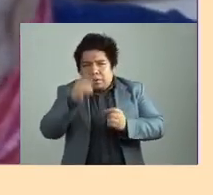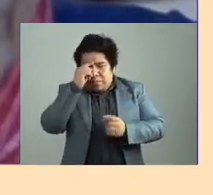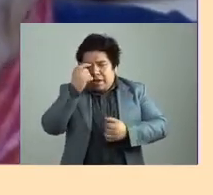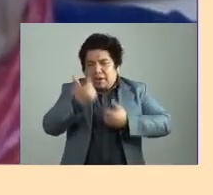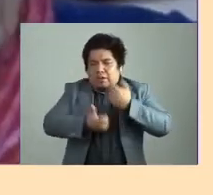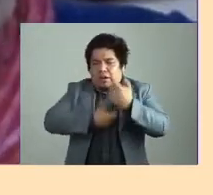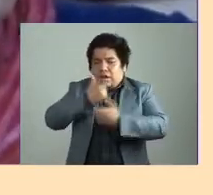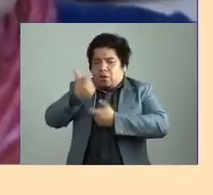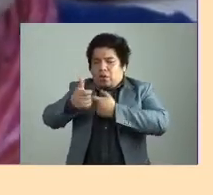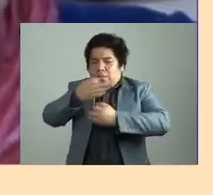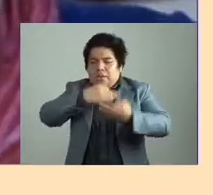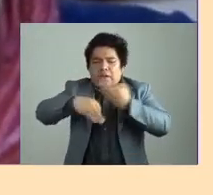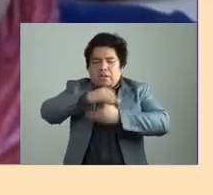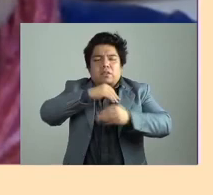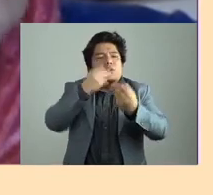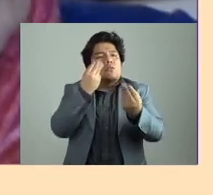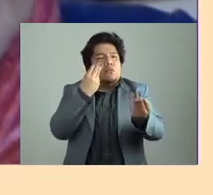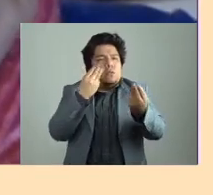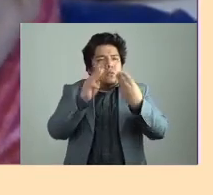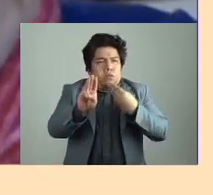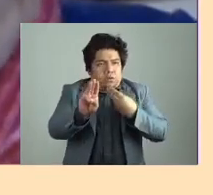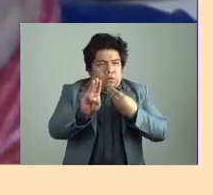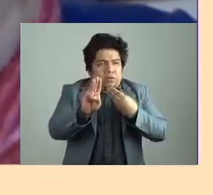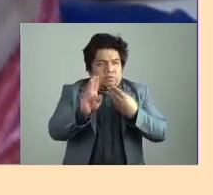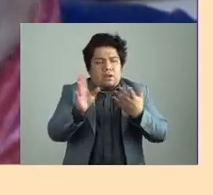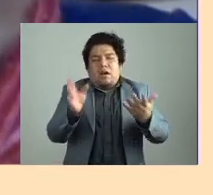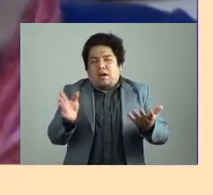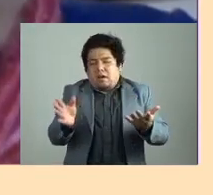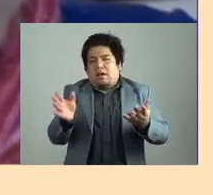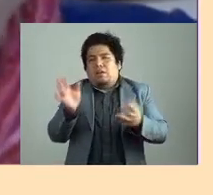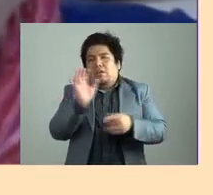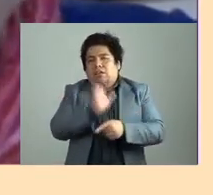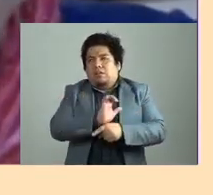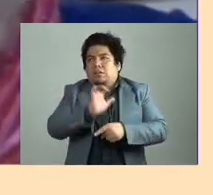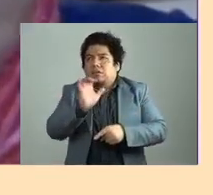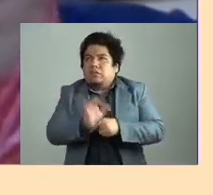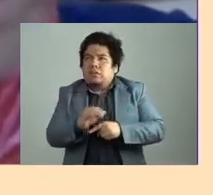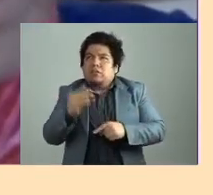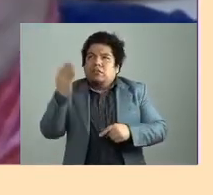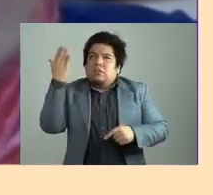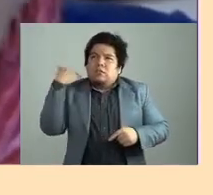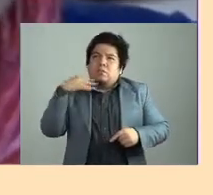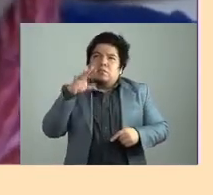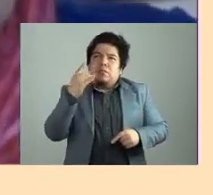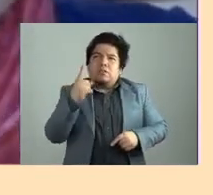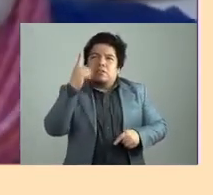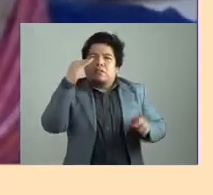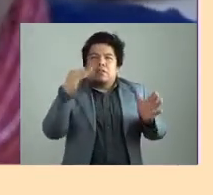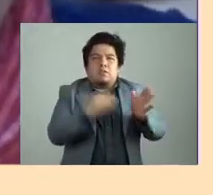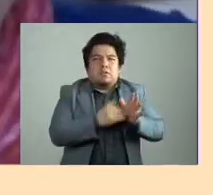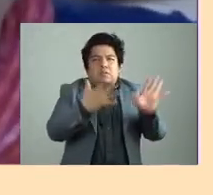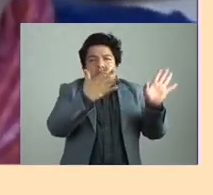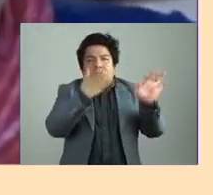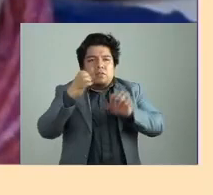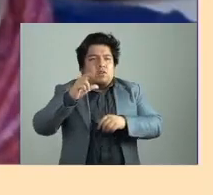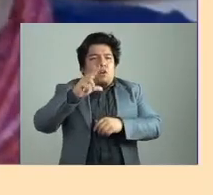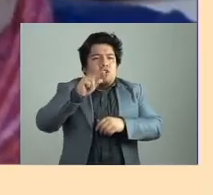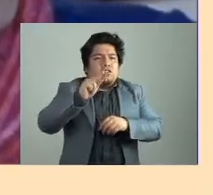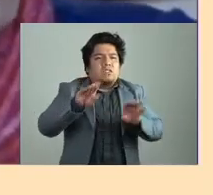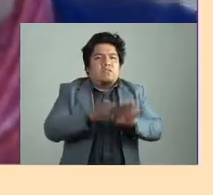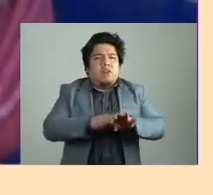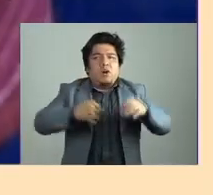global no entonces a los años 80 fueron años de vuelta